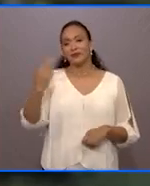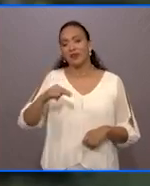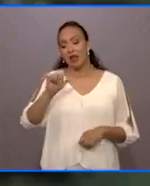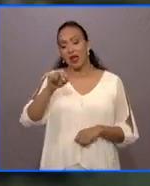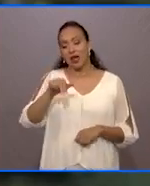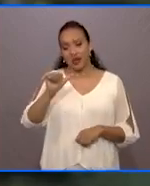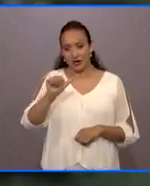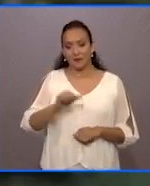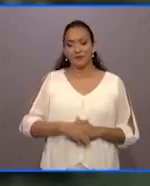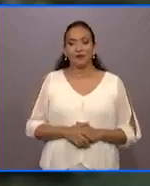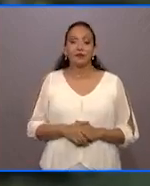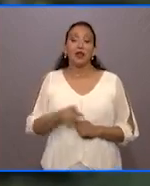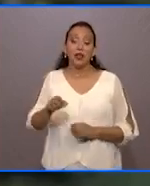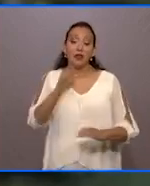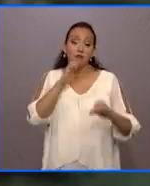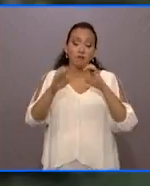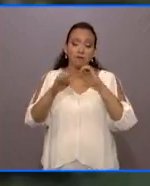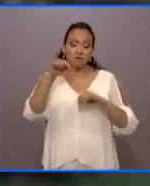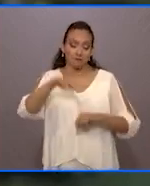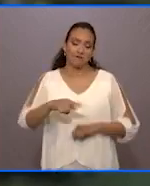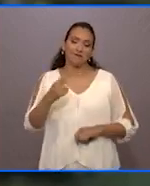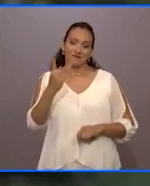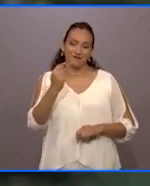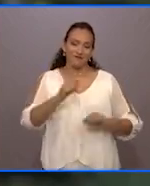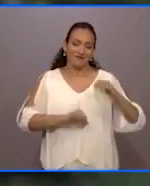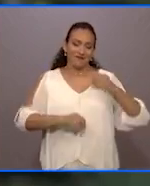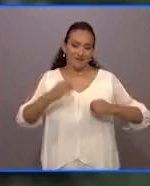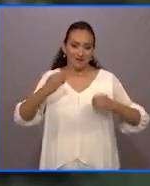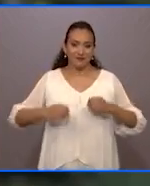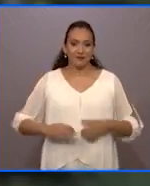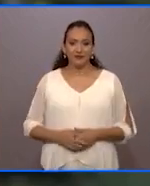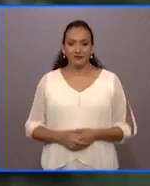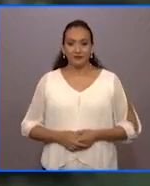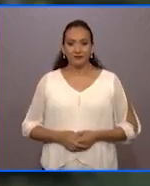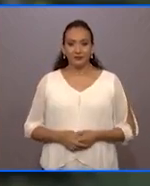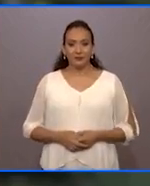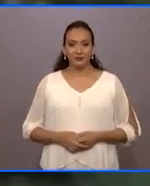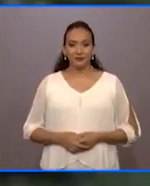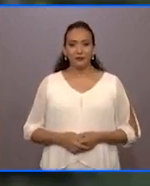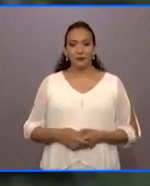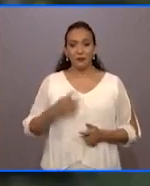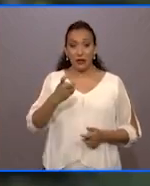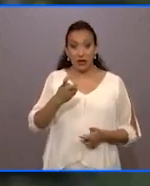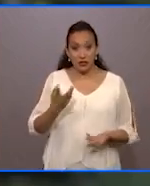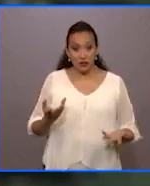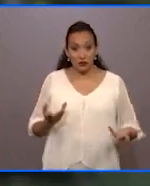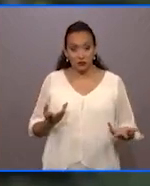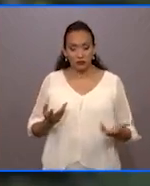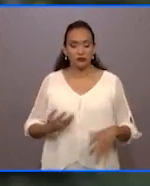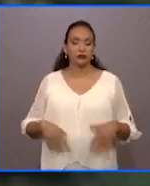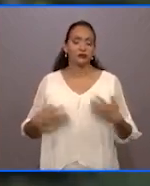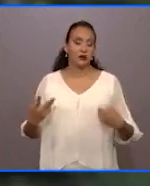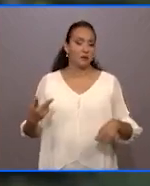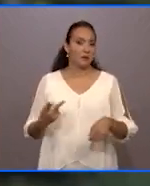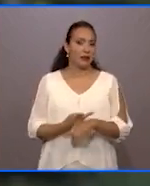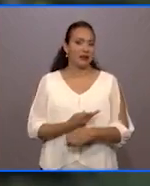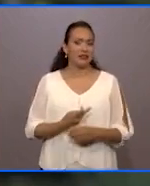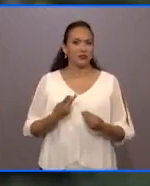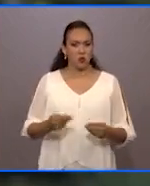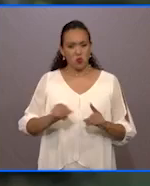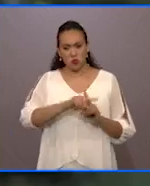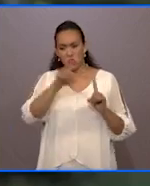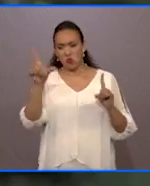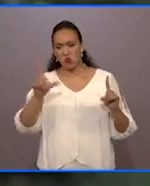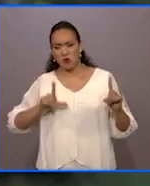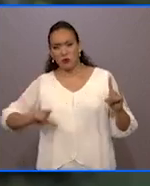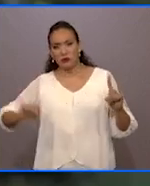Ana Saiz, en entrevista para el canal del Poder Judicial de la Federación. Esto es una situación que ha impactado en todo el